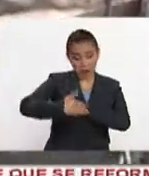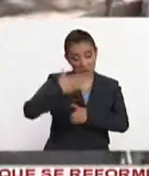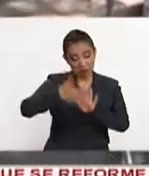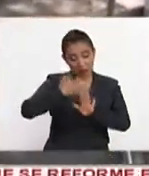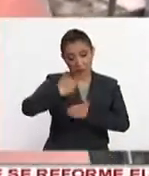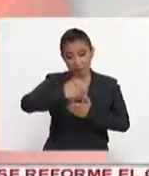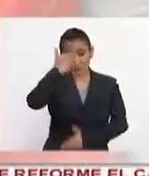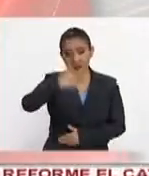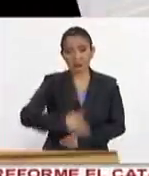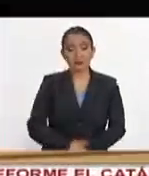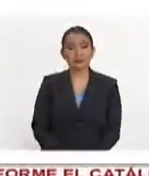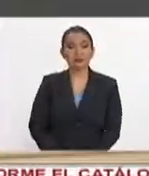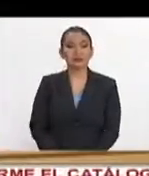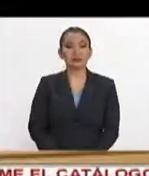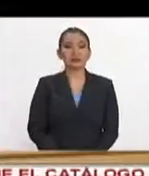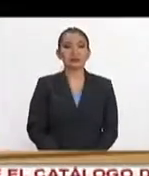muro.